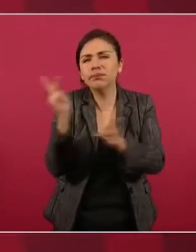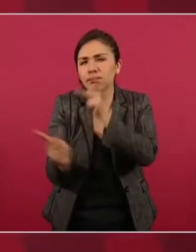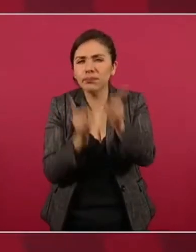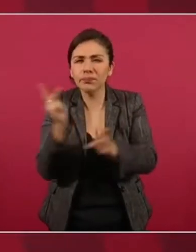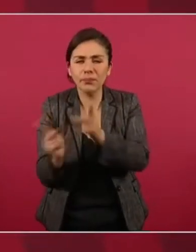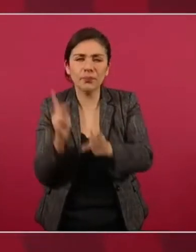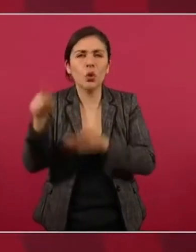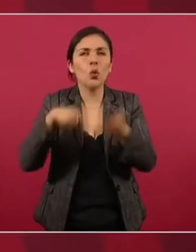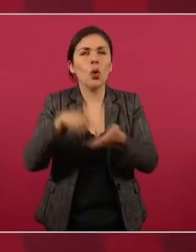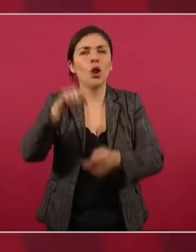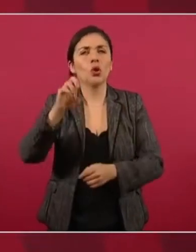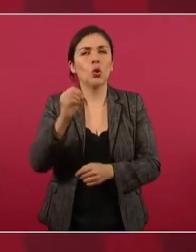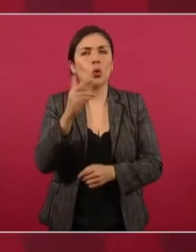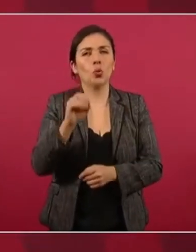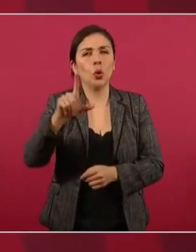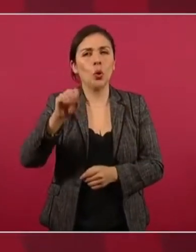en Topolobampo